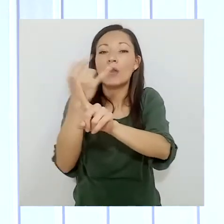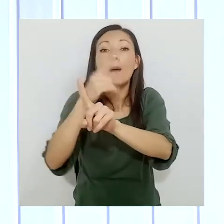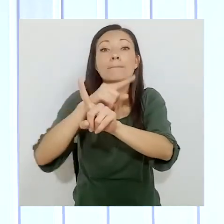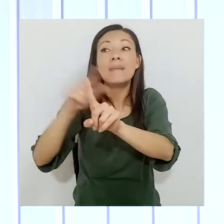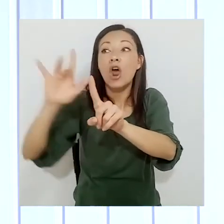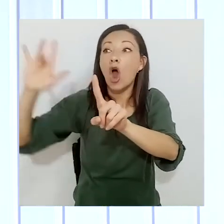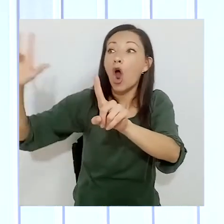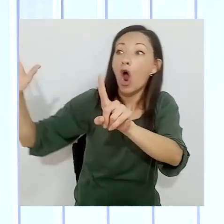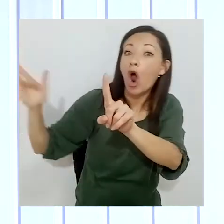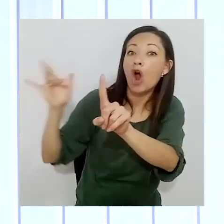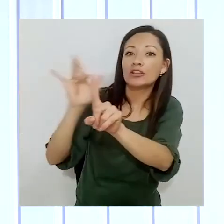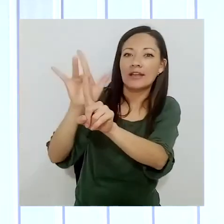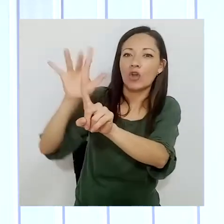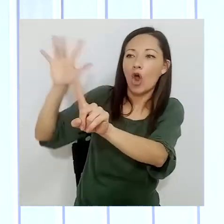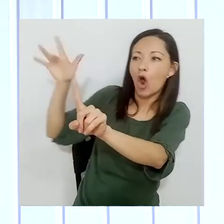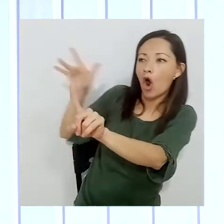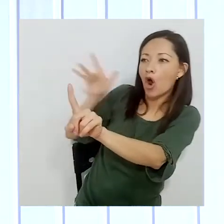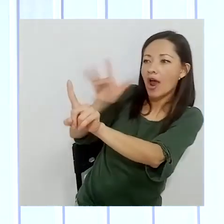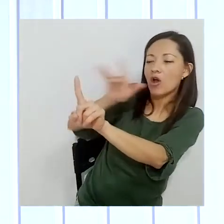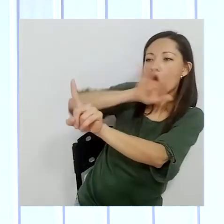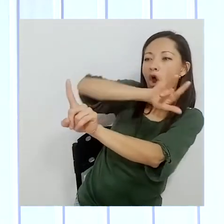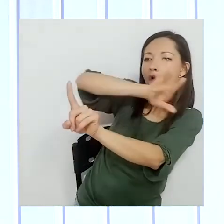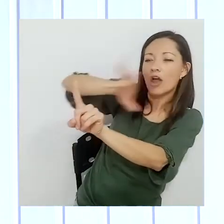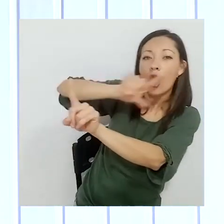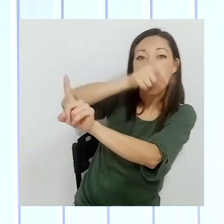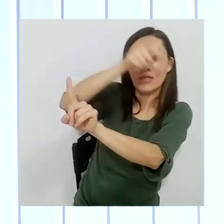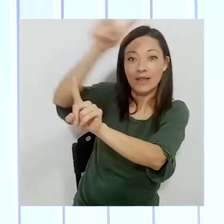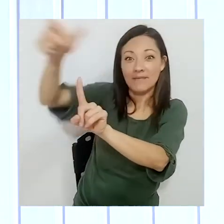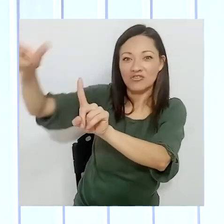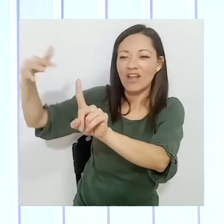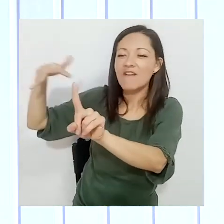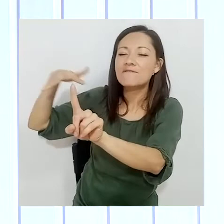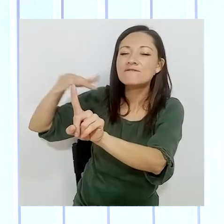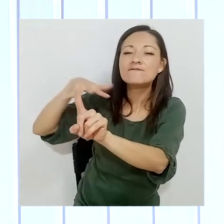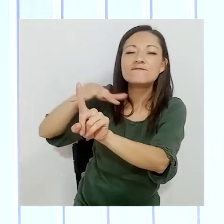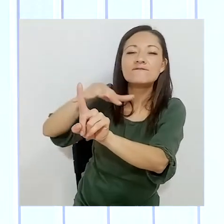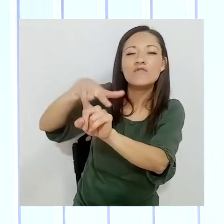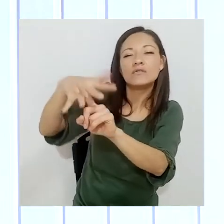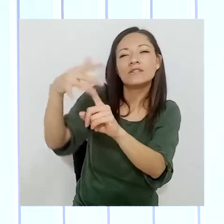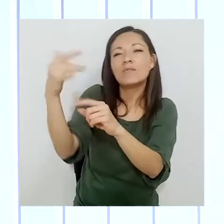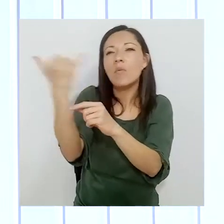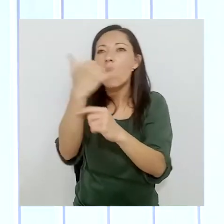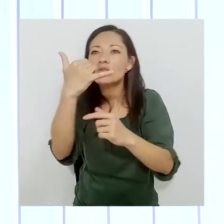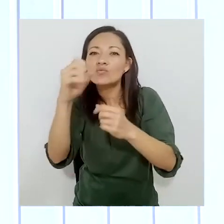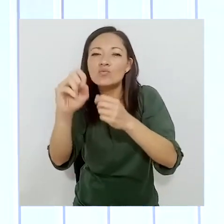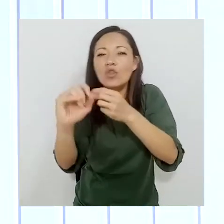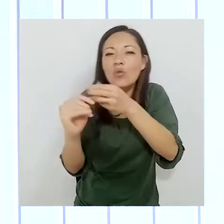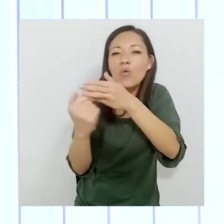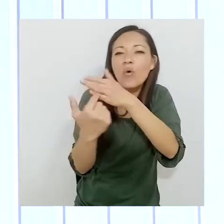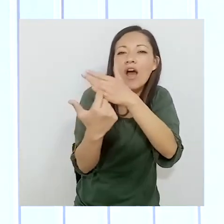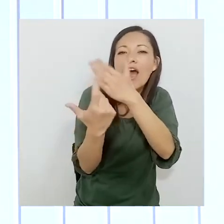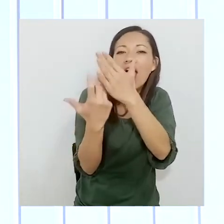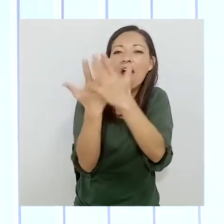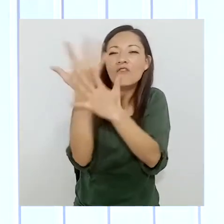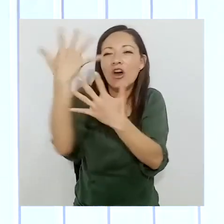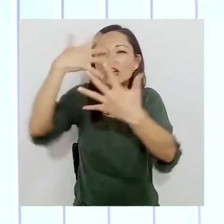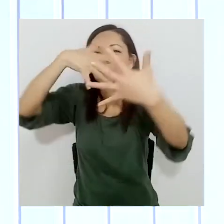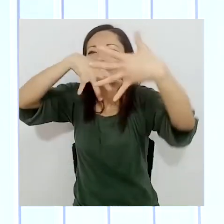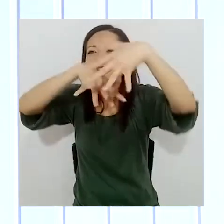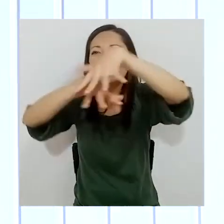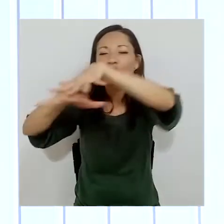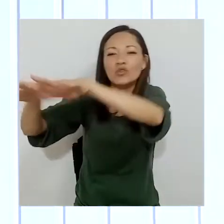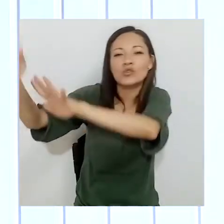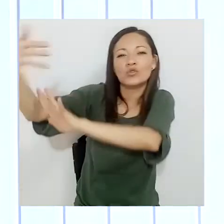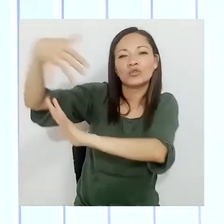a traer algunos otros matices que forman nuevas tonalidades, pero con un ascendente de